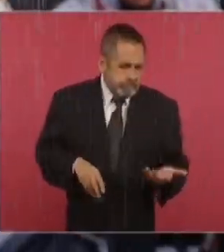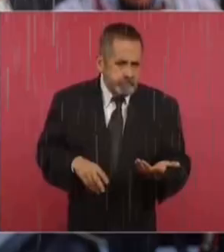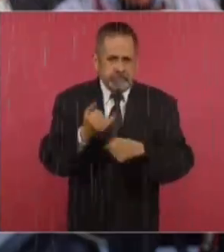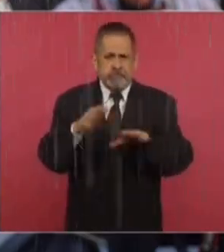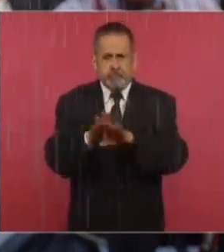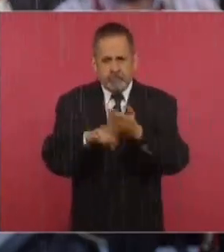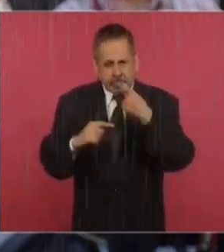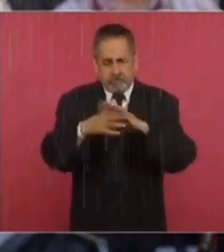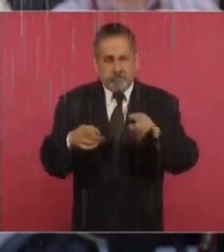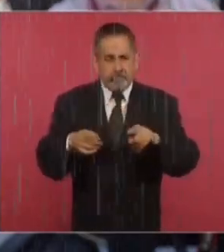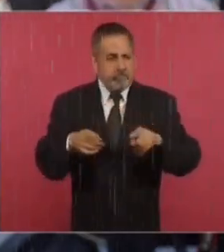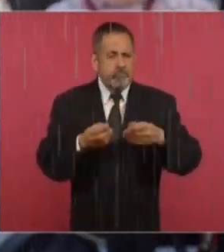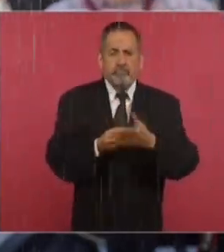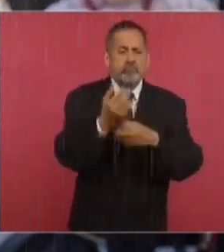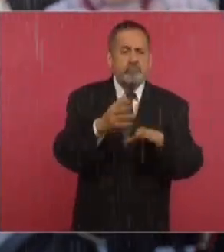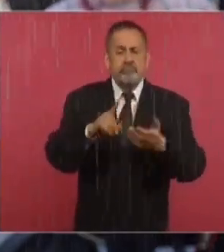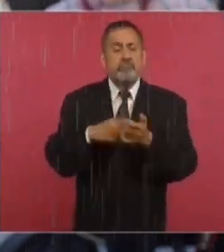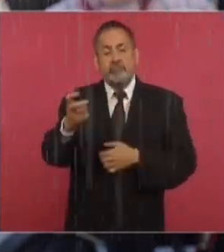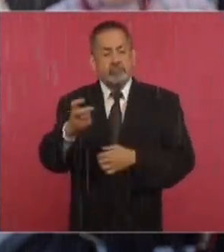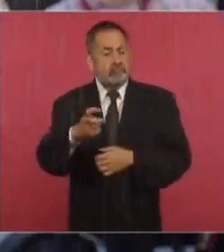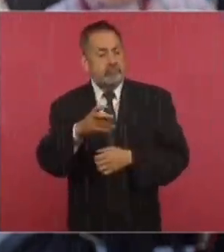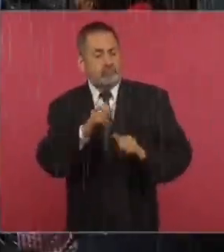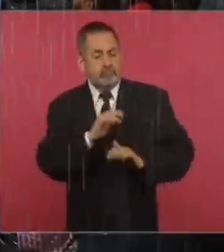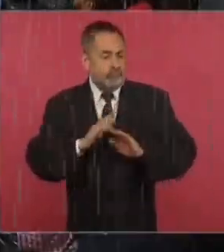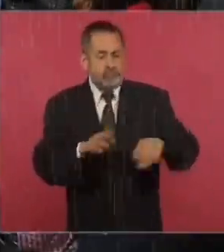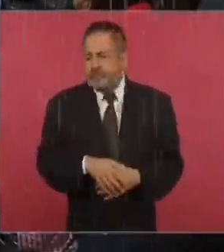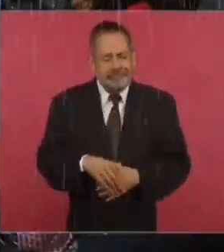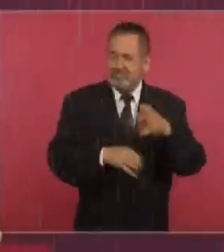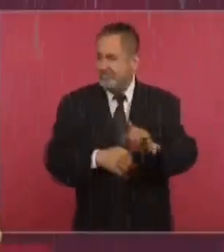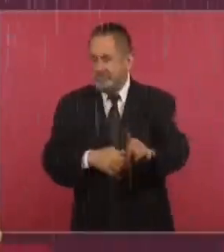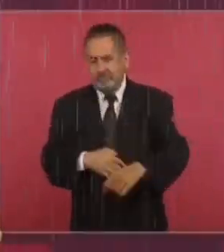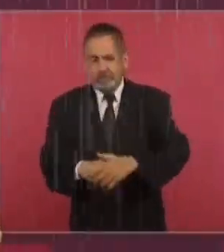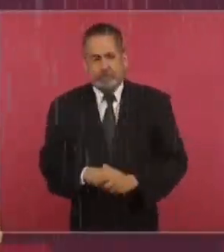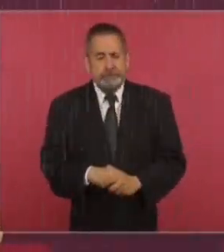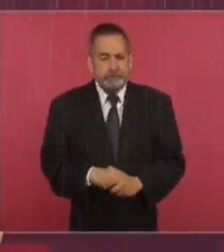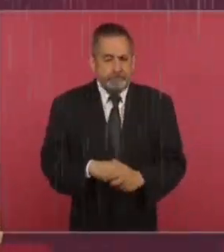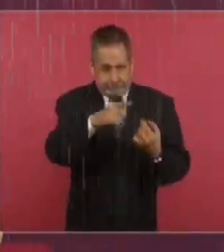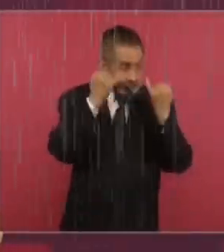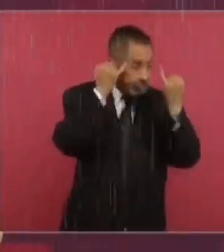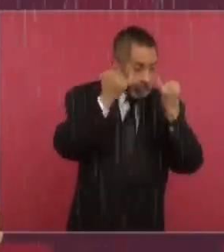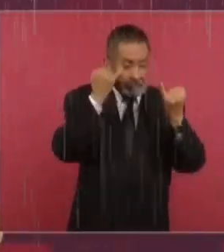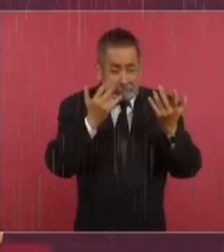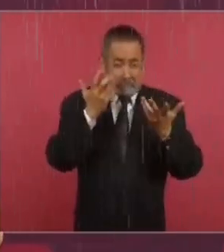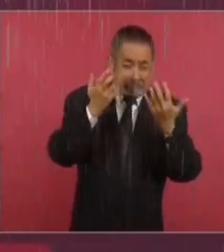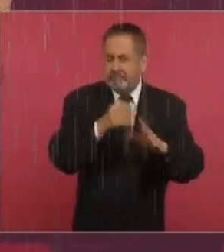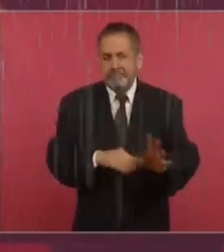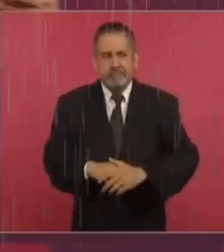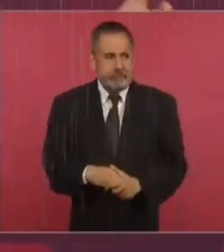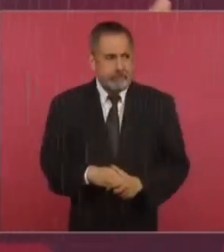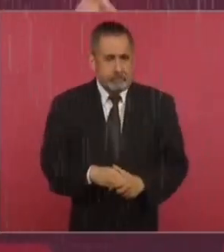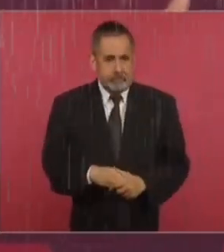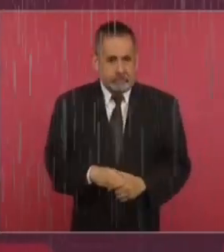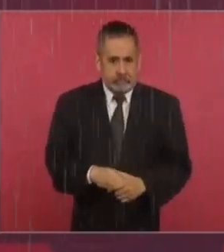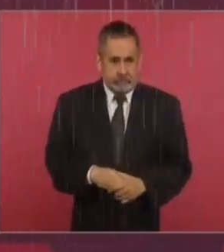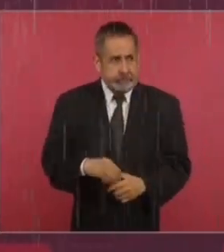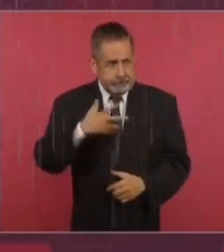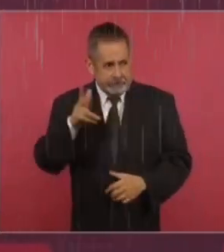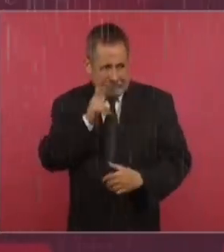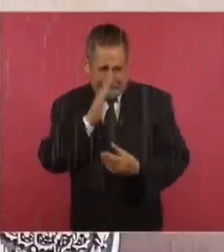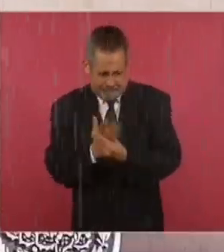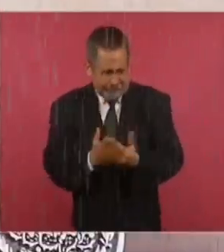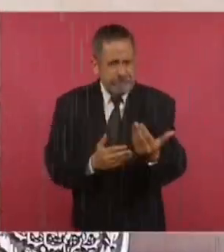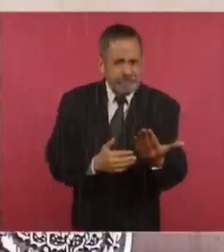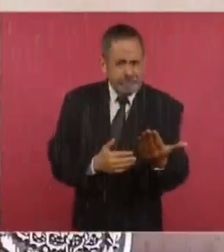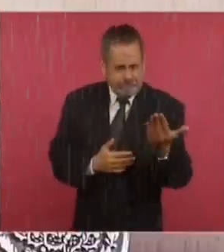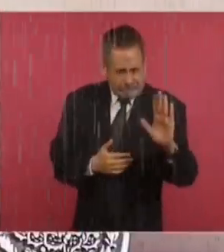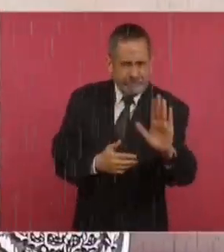toda esa información se resiste conjeturas si ellos tienen elementos